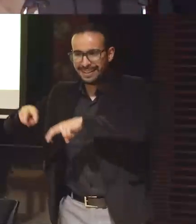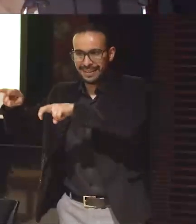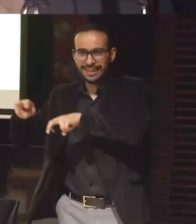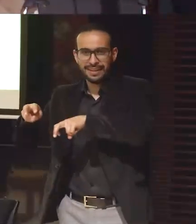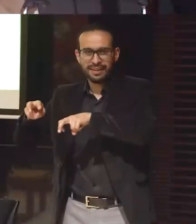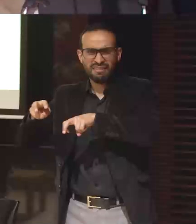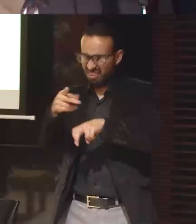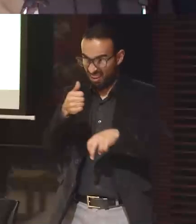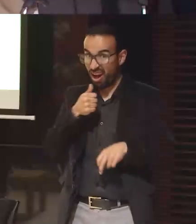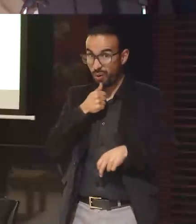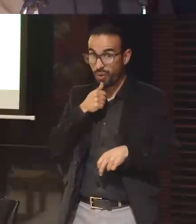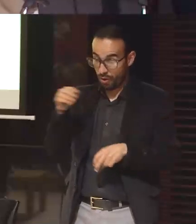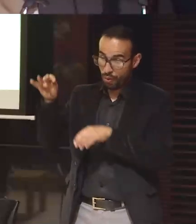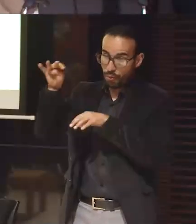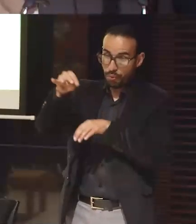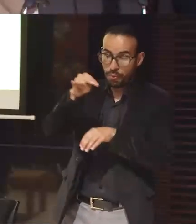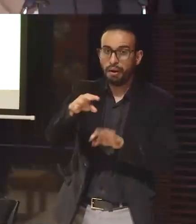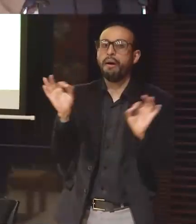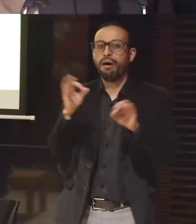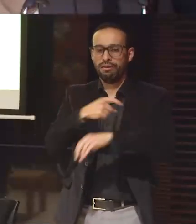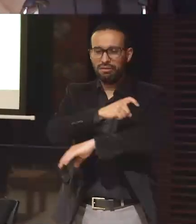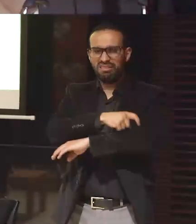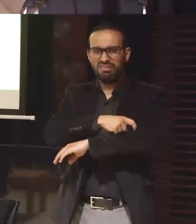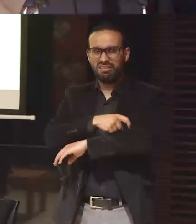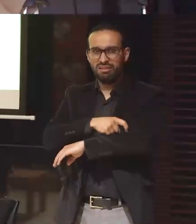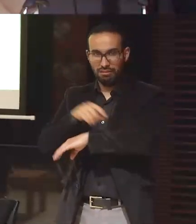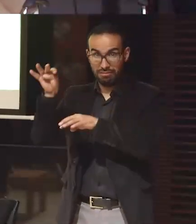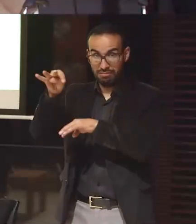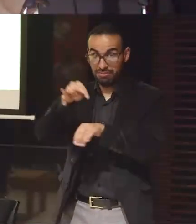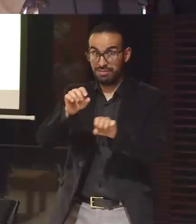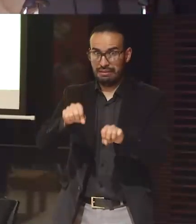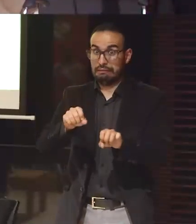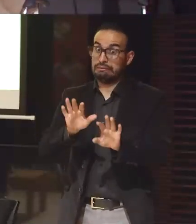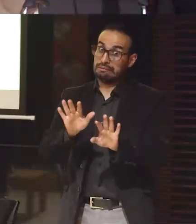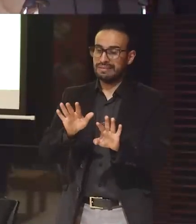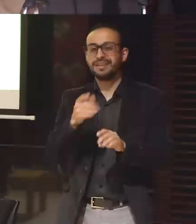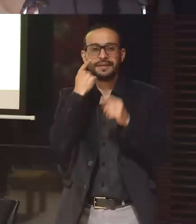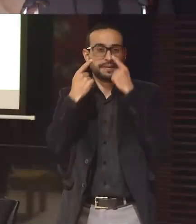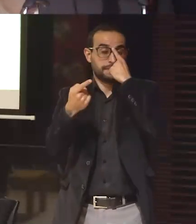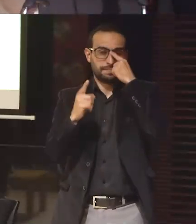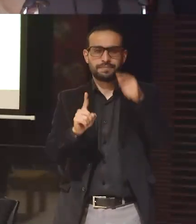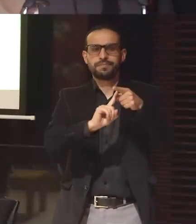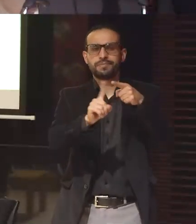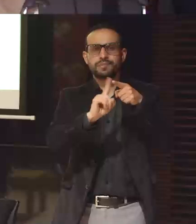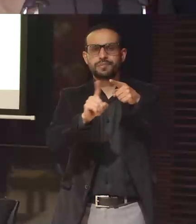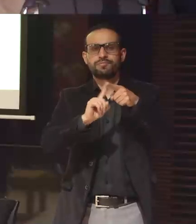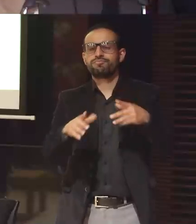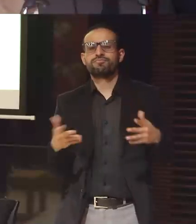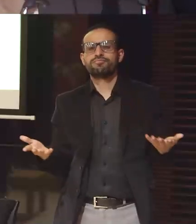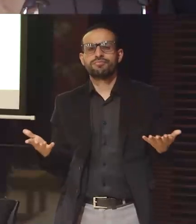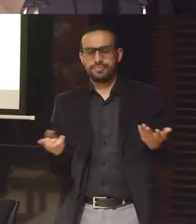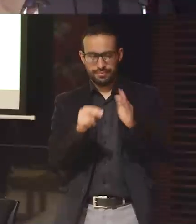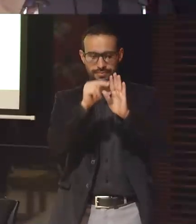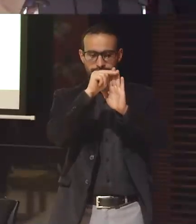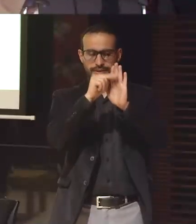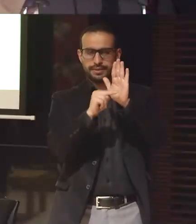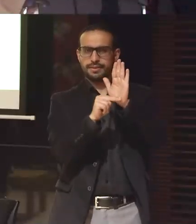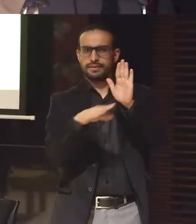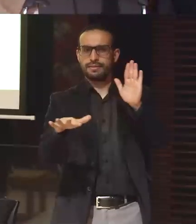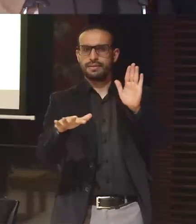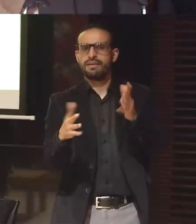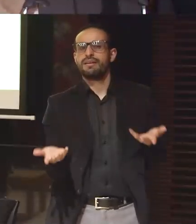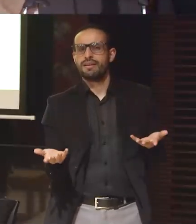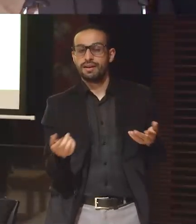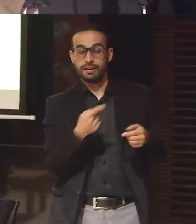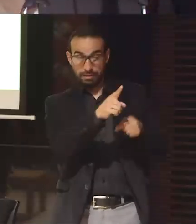yo escoja. Pero entonces imagínense que nosotros en términos de planificación y política pública social somos el sistema que